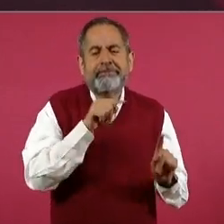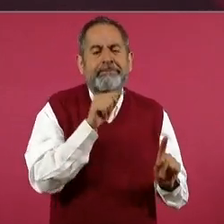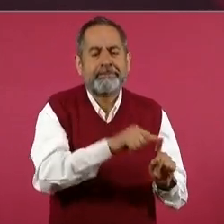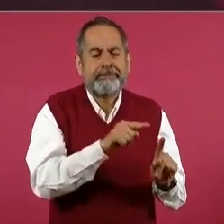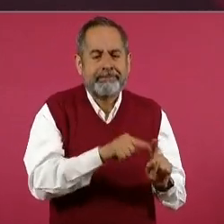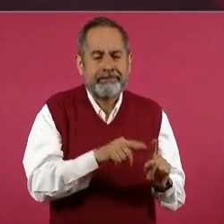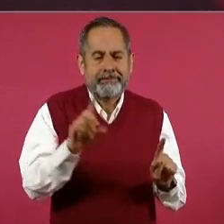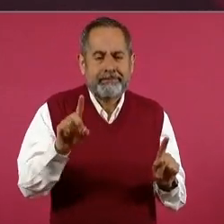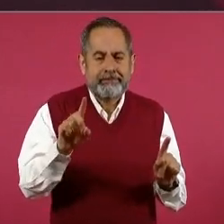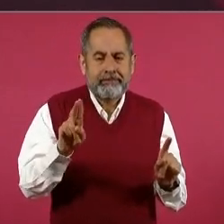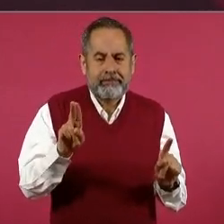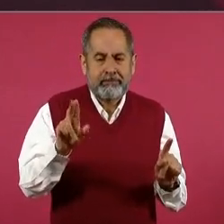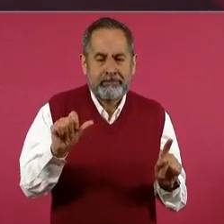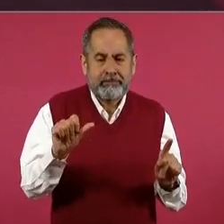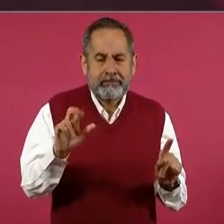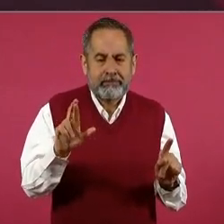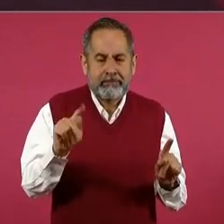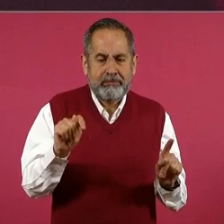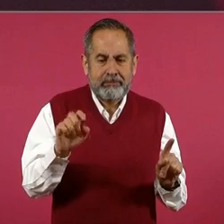Duarte.